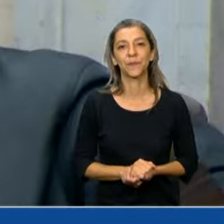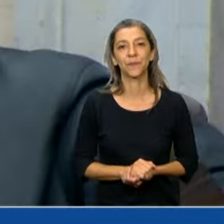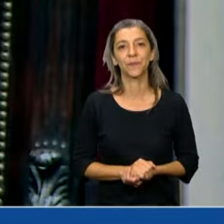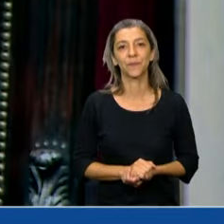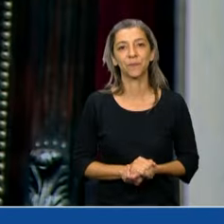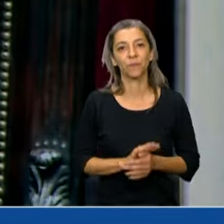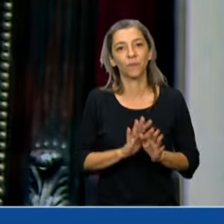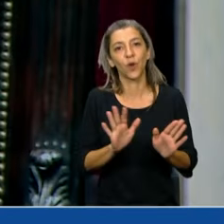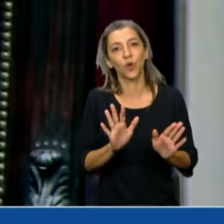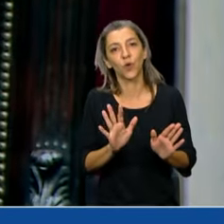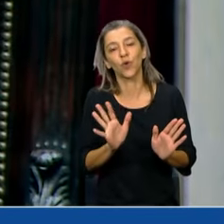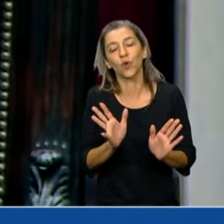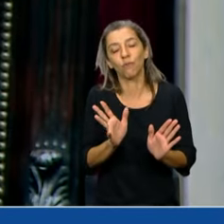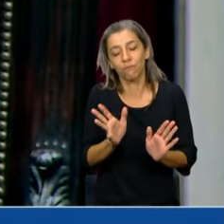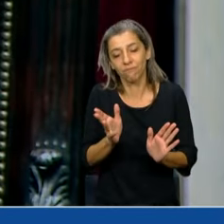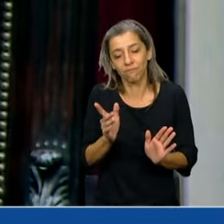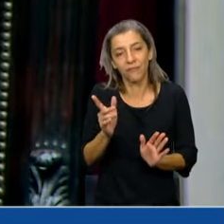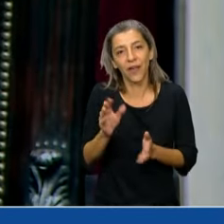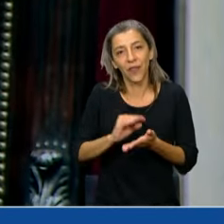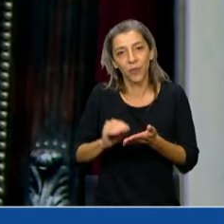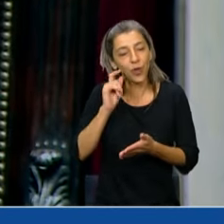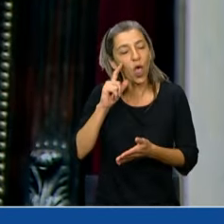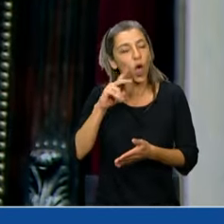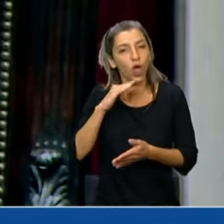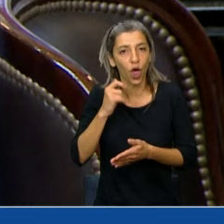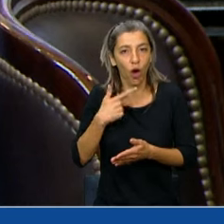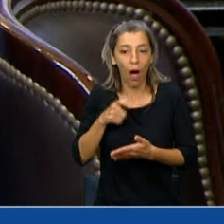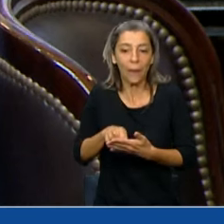le metemos presión diputado gioja tiene usted la palabra